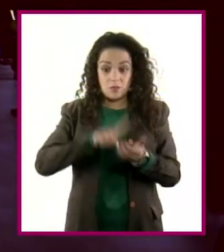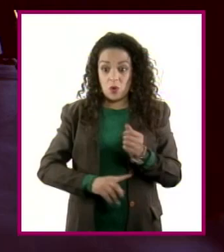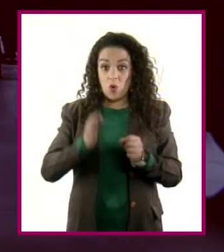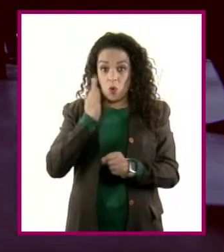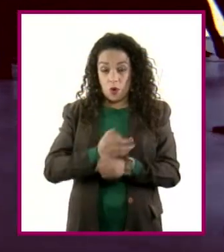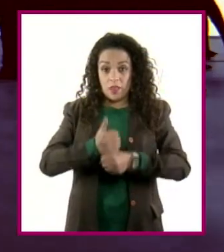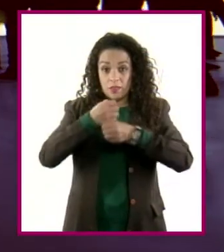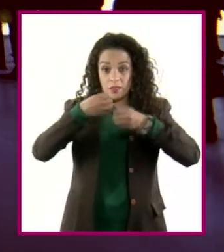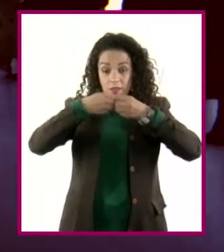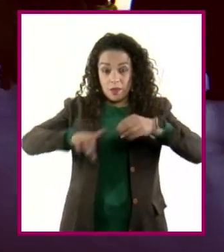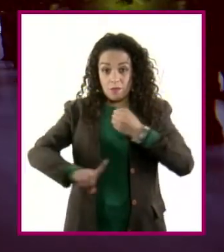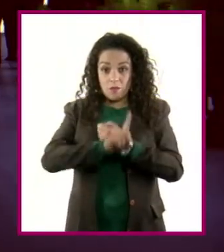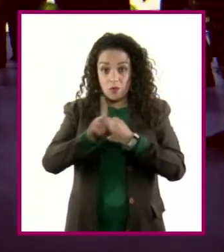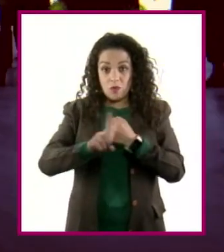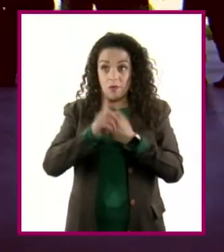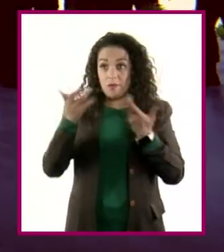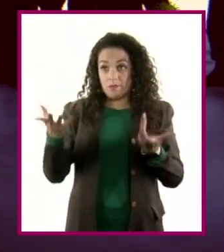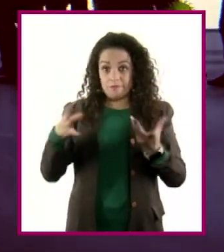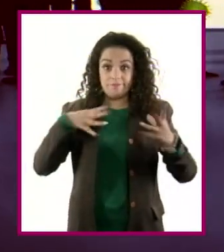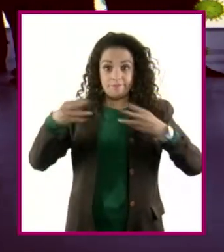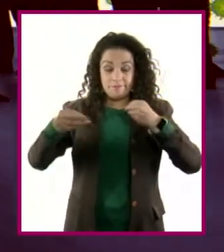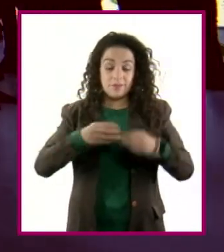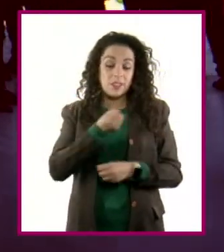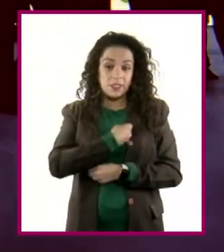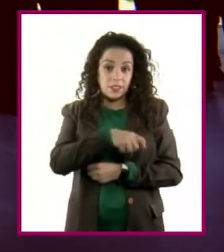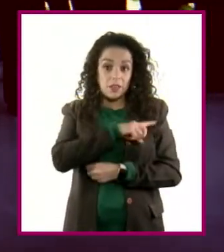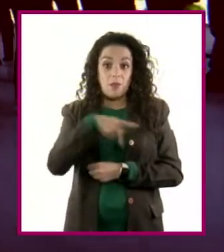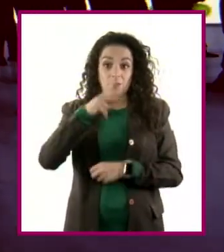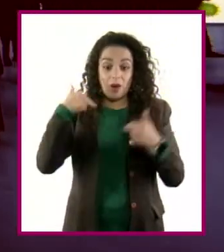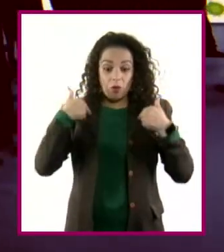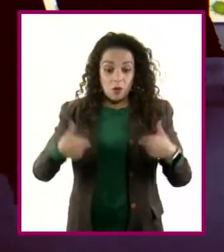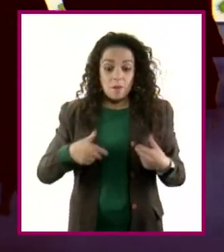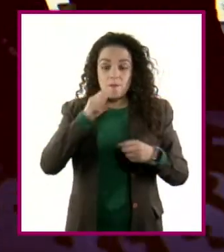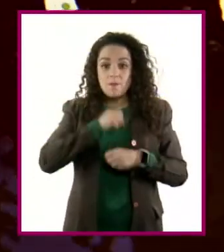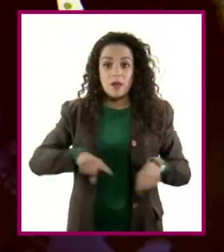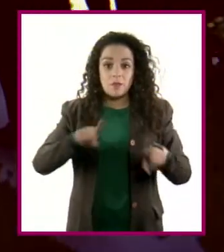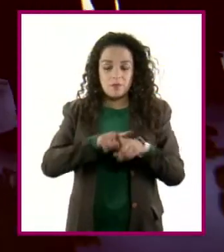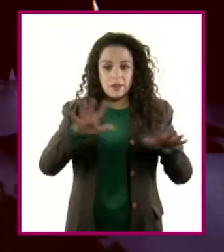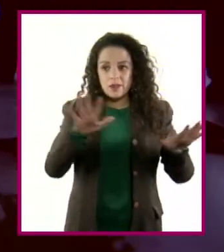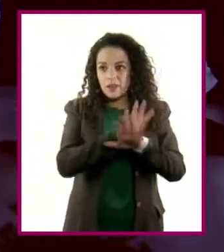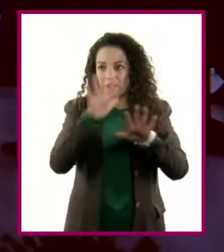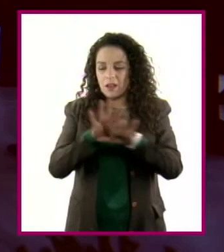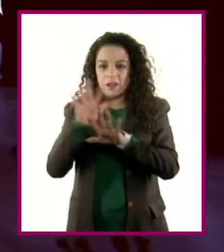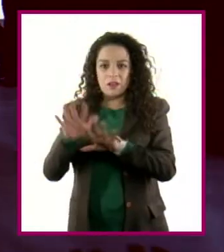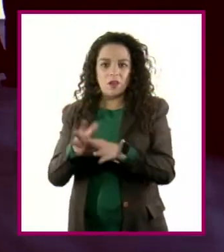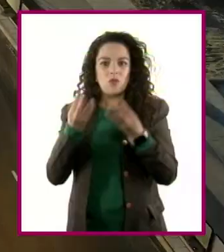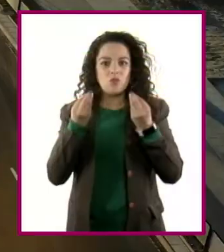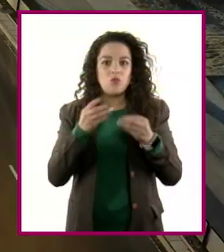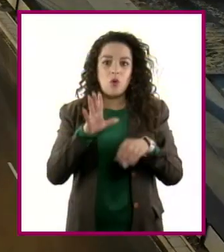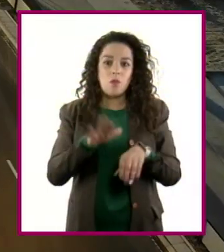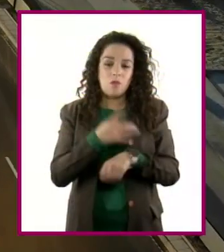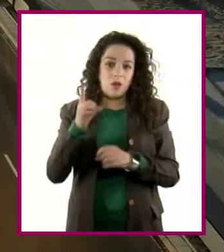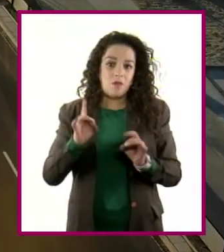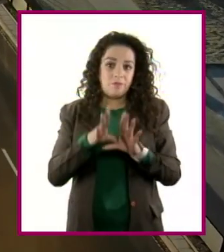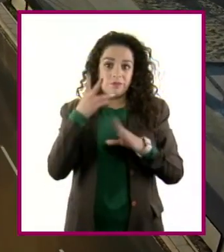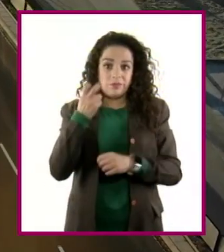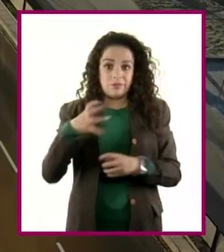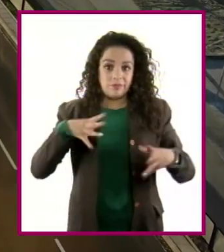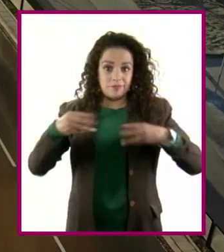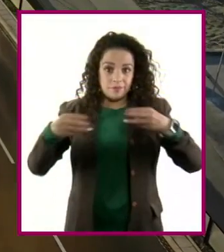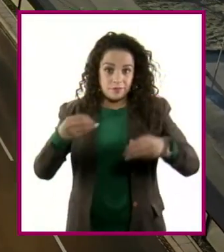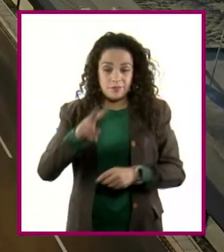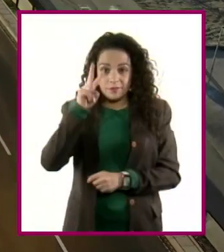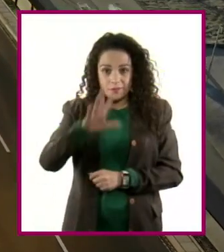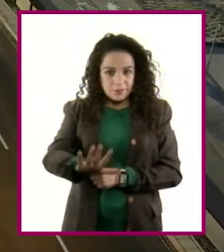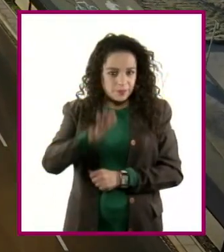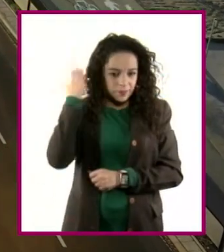también es una crisis humanitaria. La vida social y comunitaria sufrió alteraciones sin precedentes por esta crisis. Se deterioraron muy